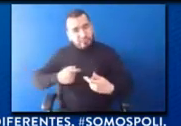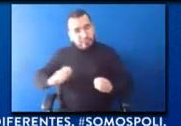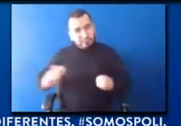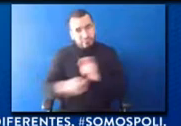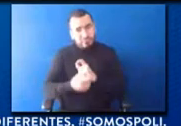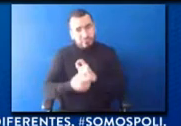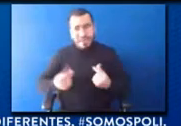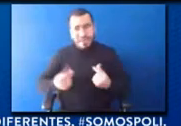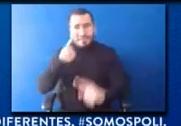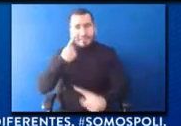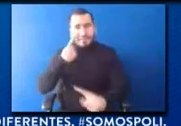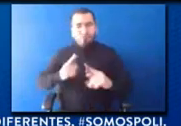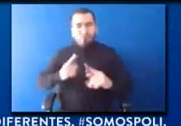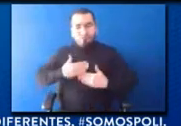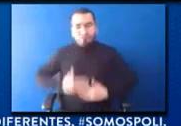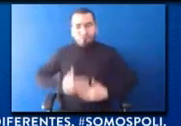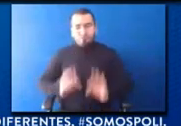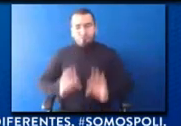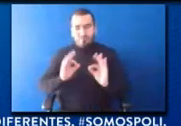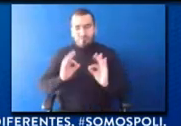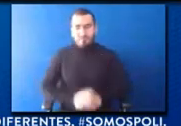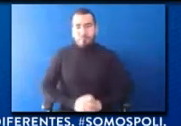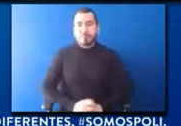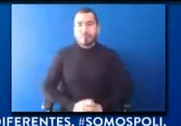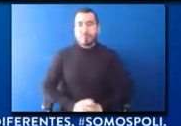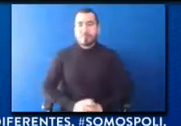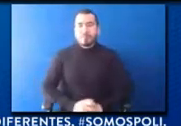bienestar colectivo. La industria financiera